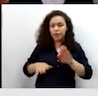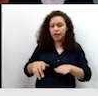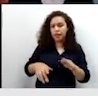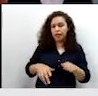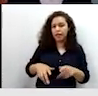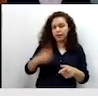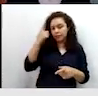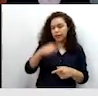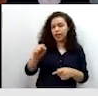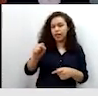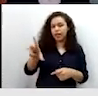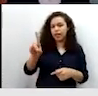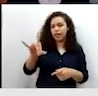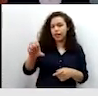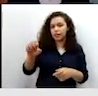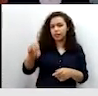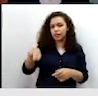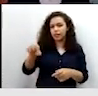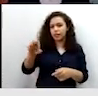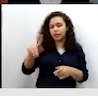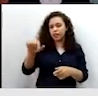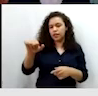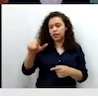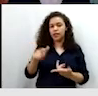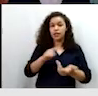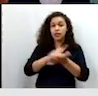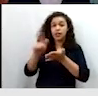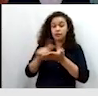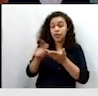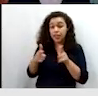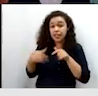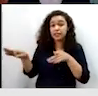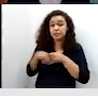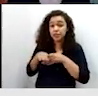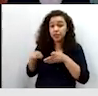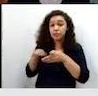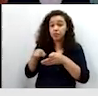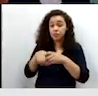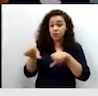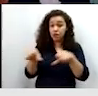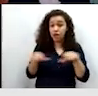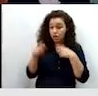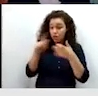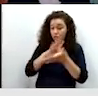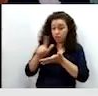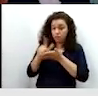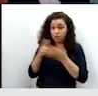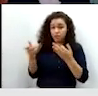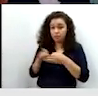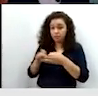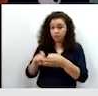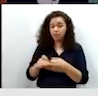desinfectante, perdón. Algo que es importante, estar haciendo la limpieza de forma continua en esta área y algo que es